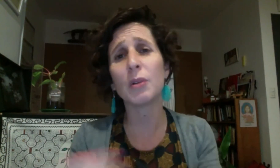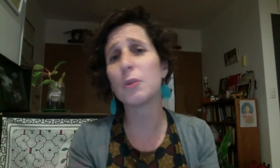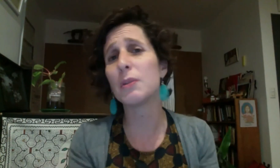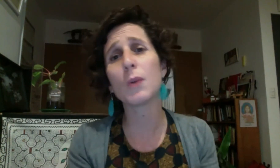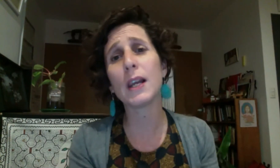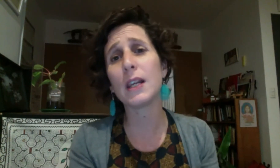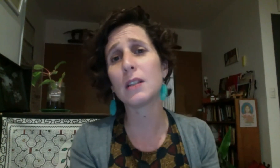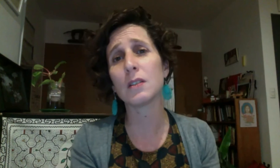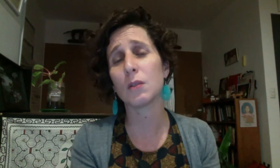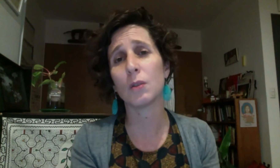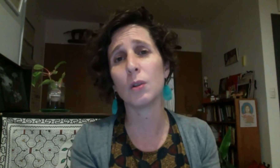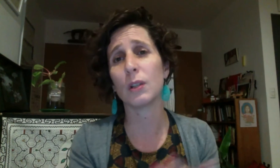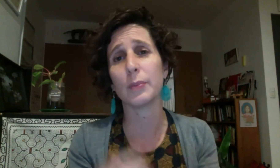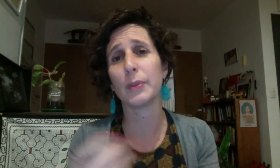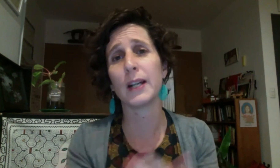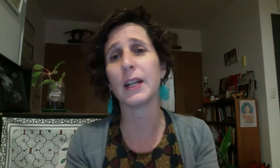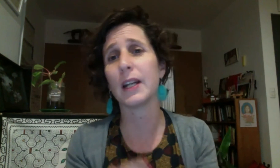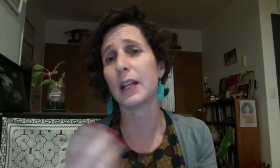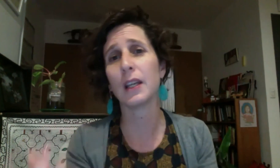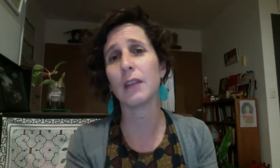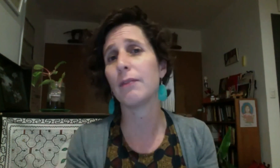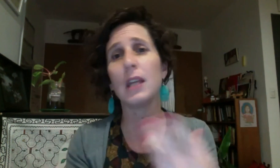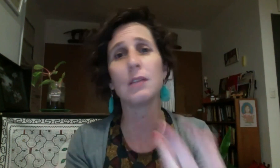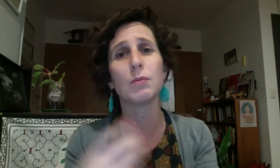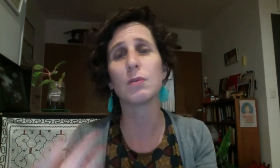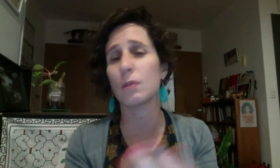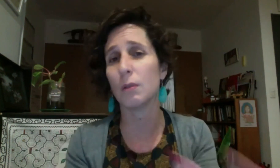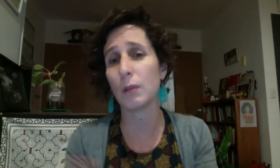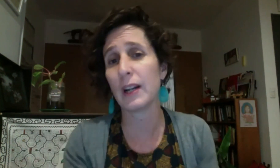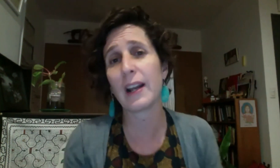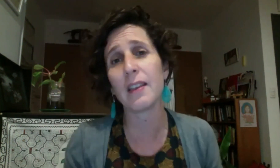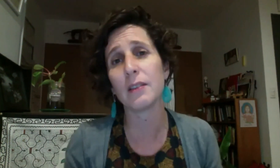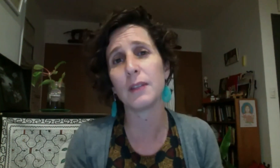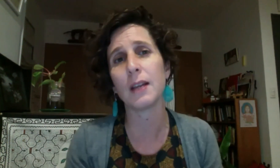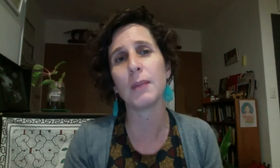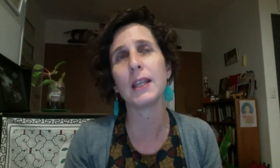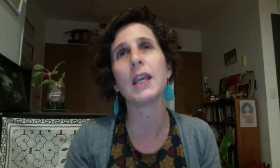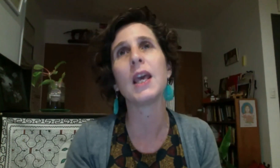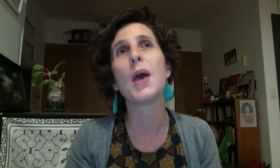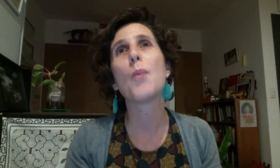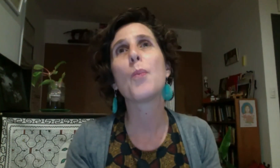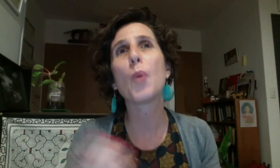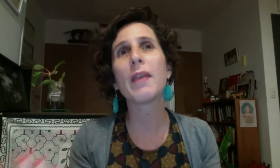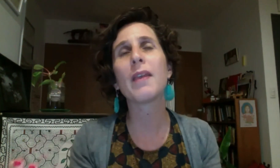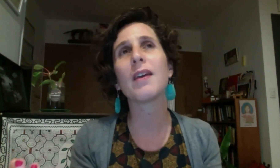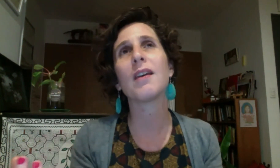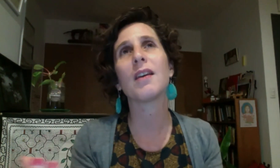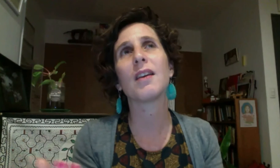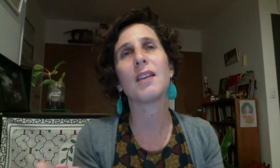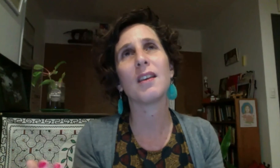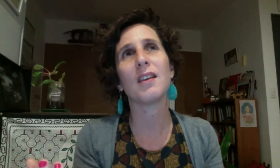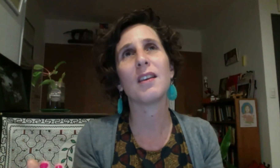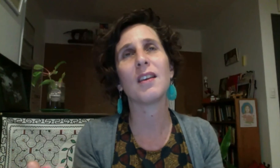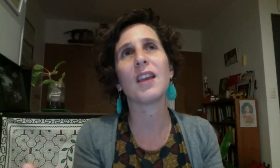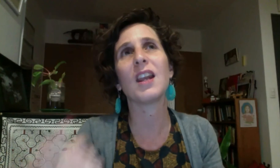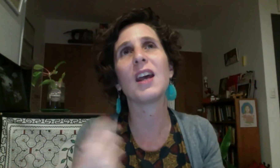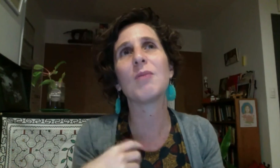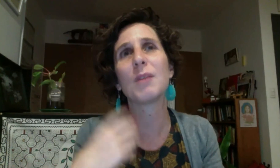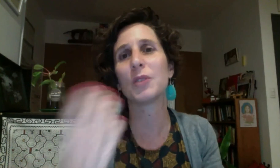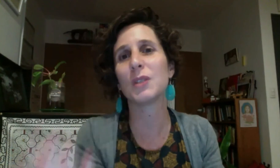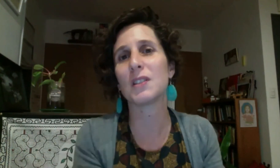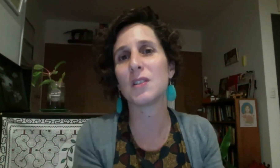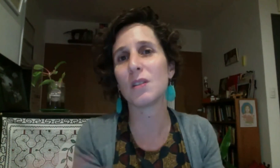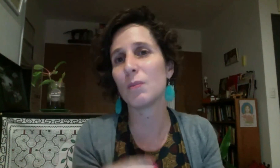los audiovisuales o lo que se pueda generar en Facebook o en redes, finalmente, puede generar